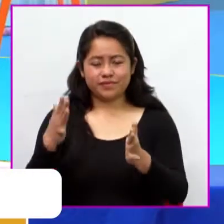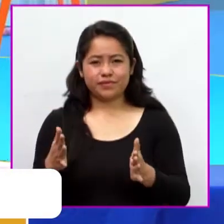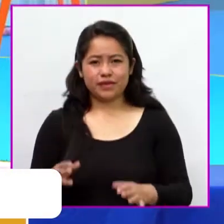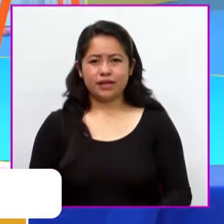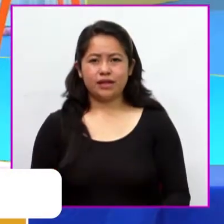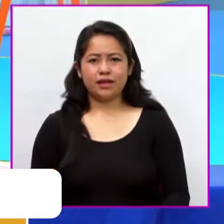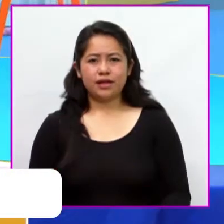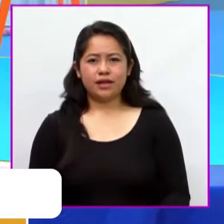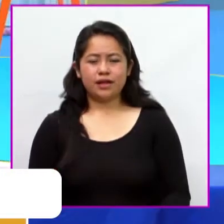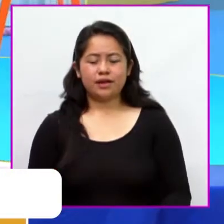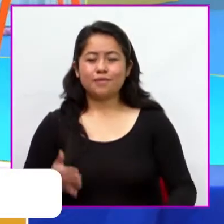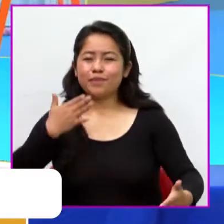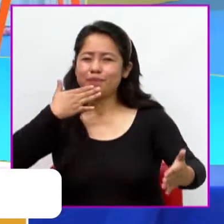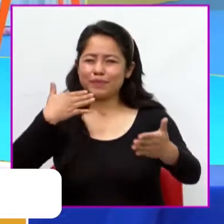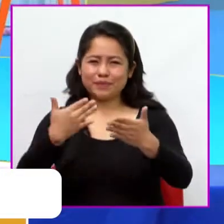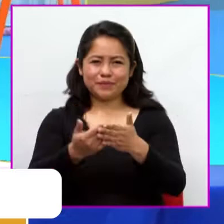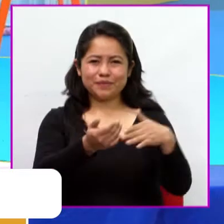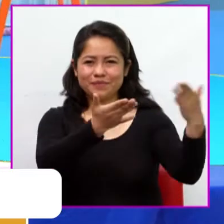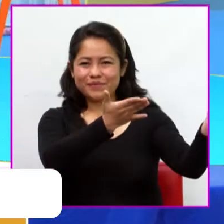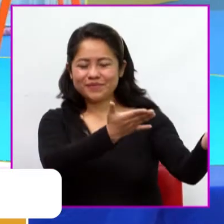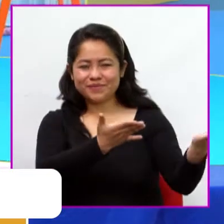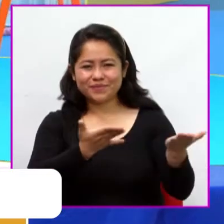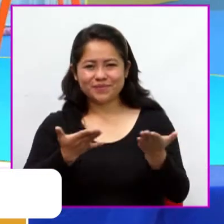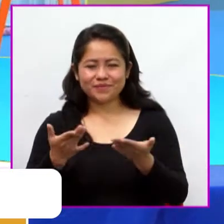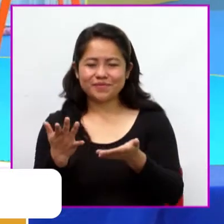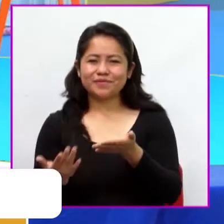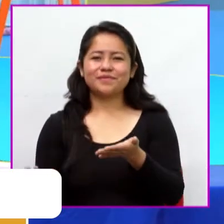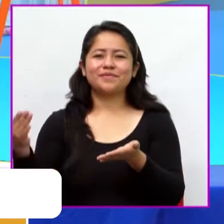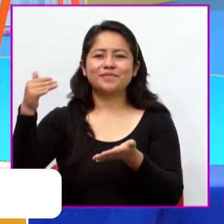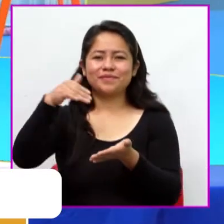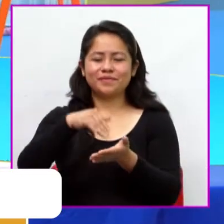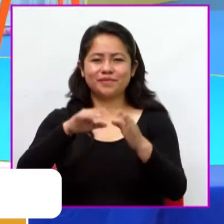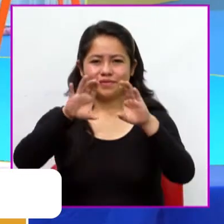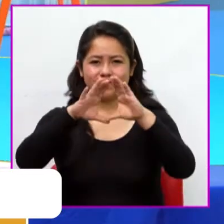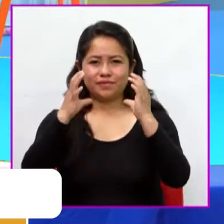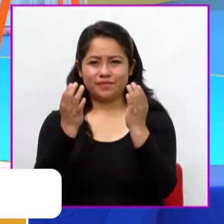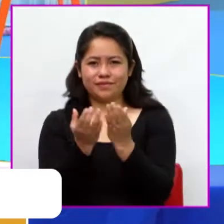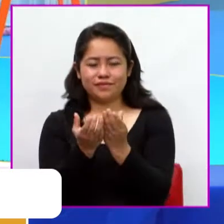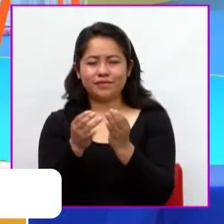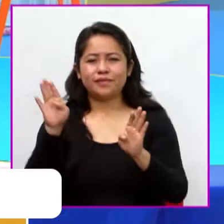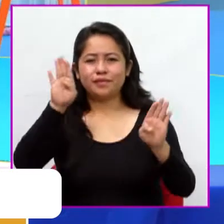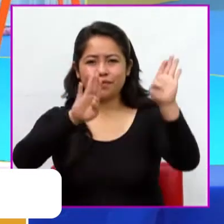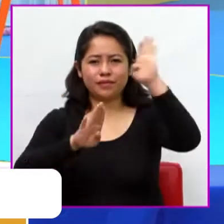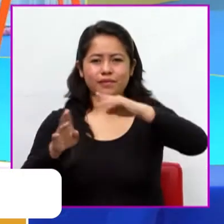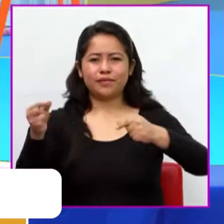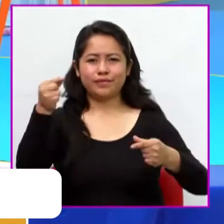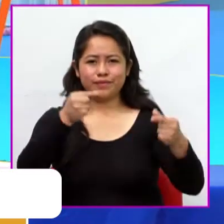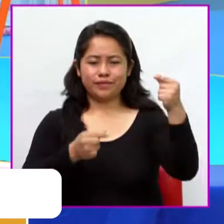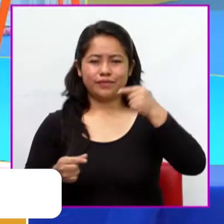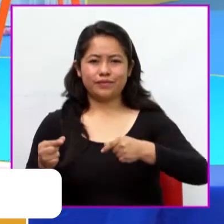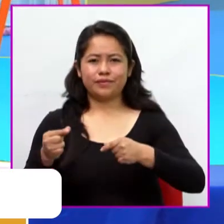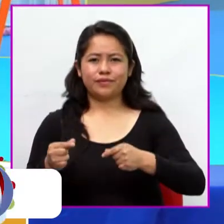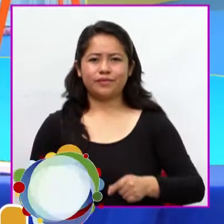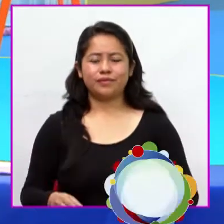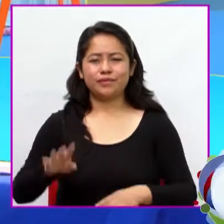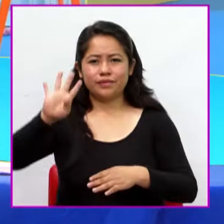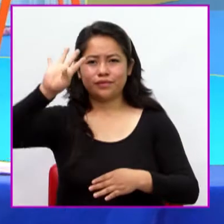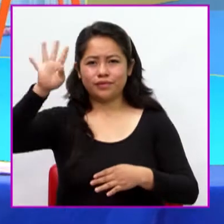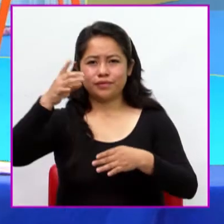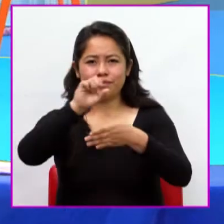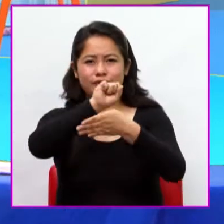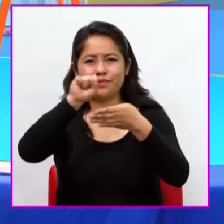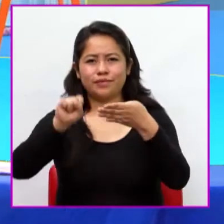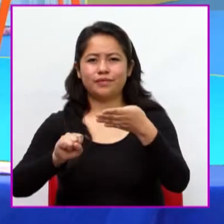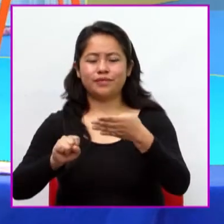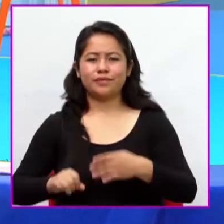doy la cordial bienvenida nuevamente a la clase de Biología, Geografía de cuarto de